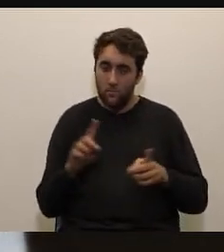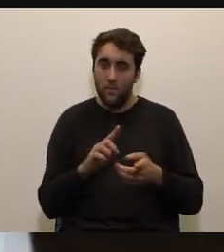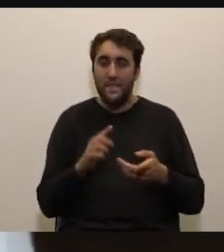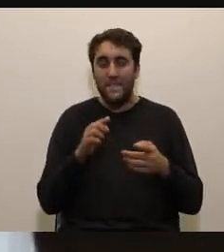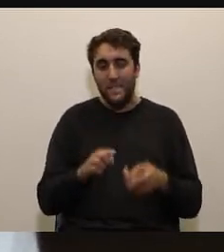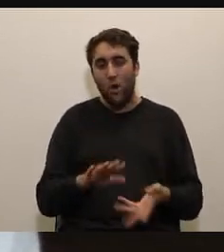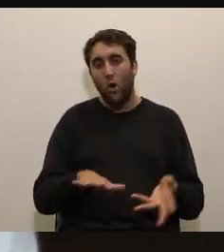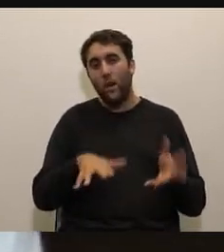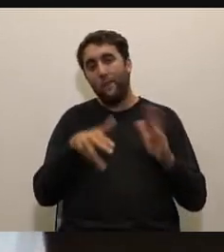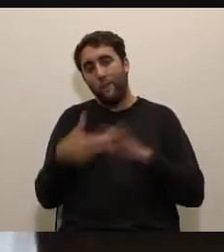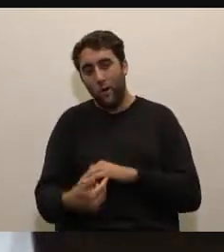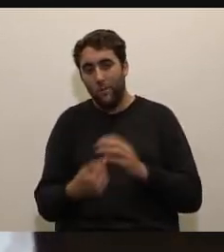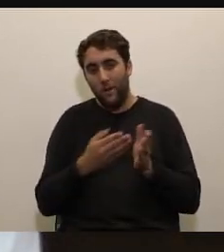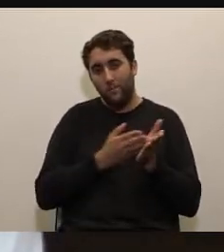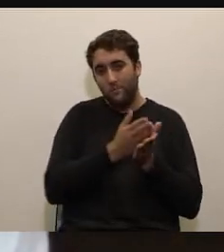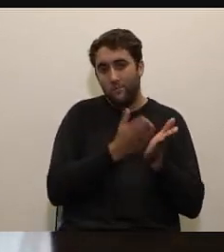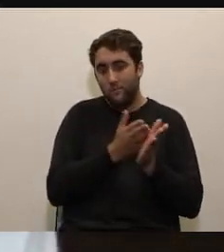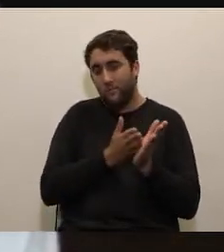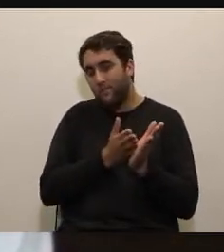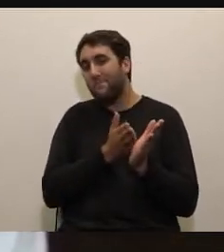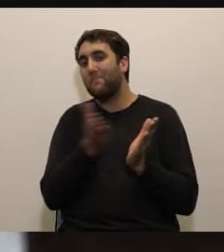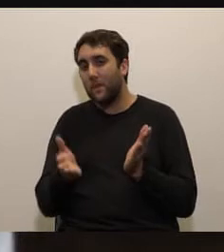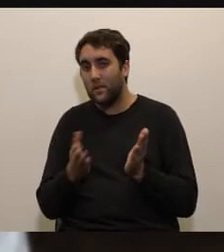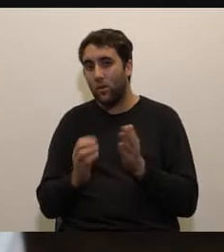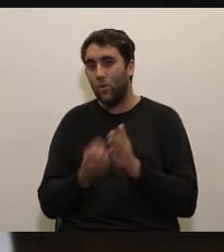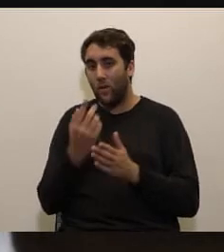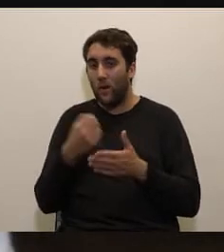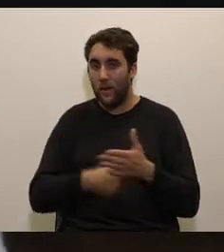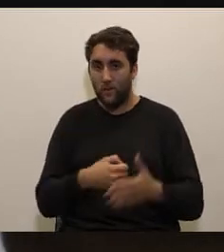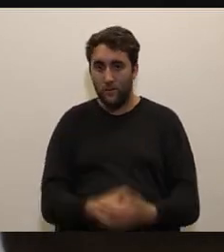capa de activismo arriba de los objetivos principales.